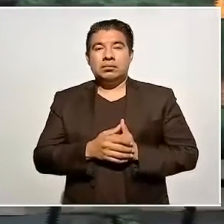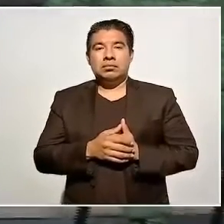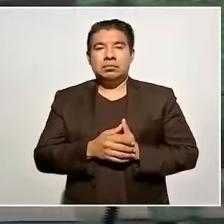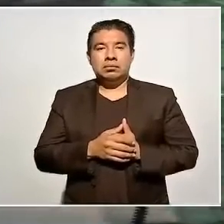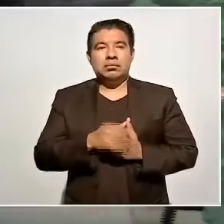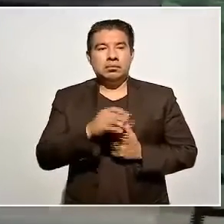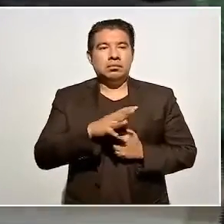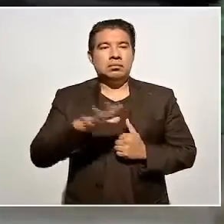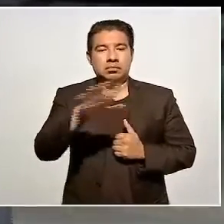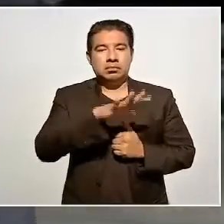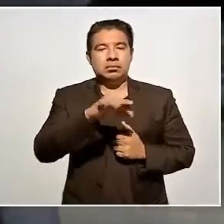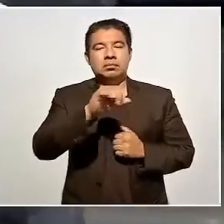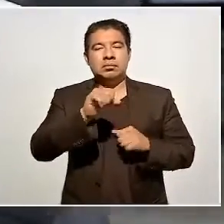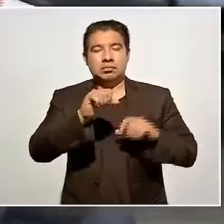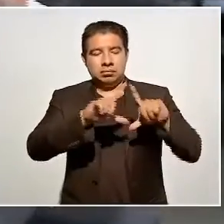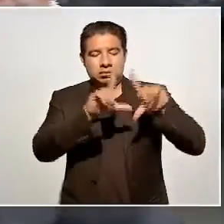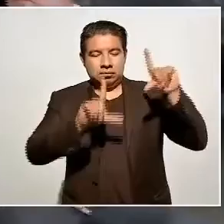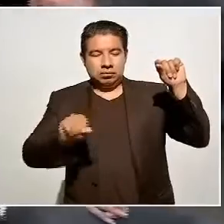del sureste